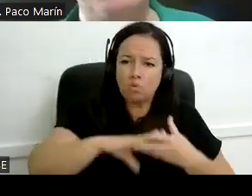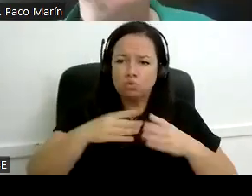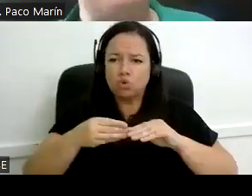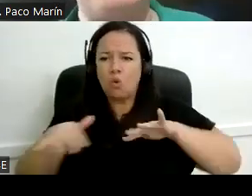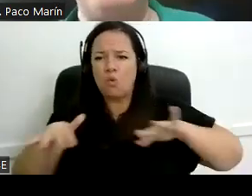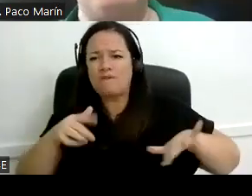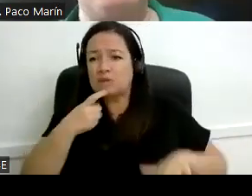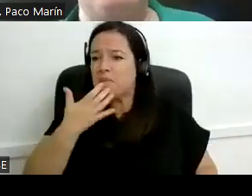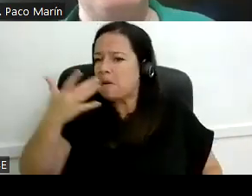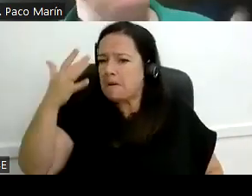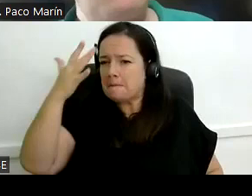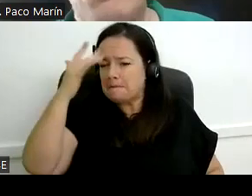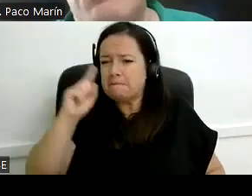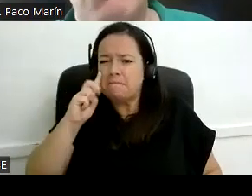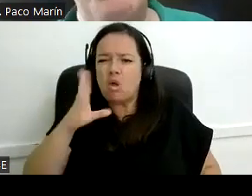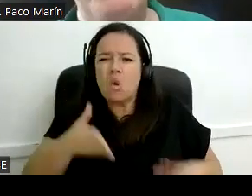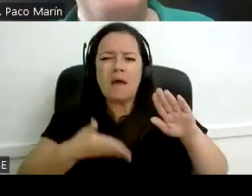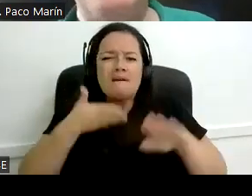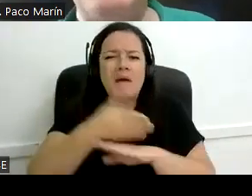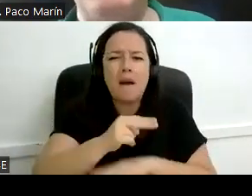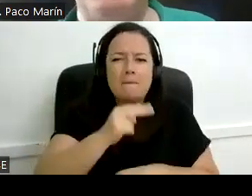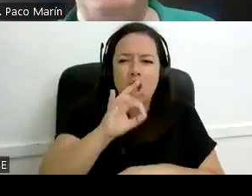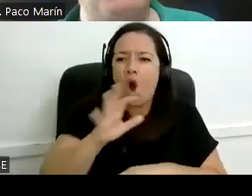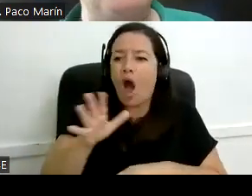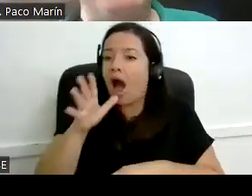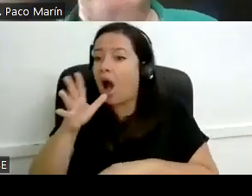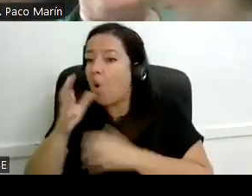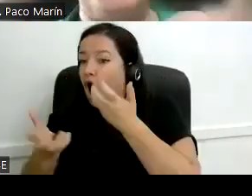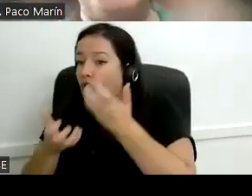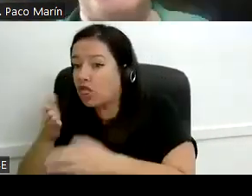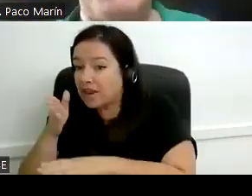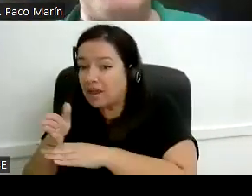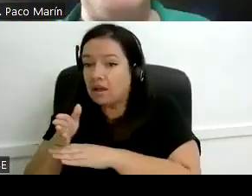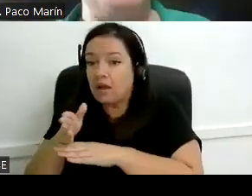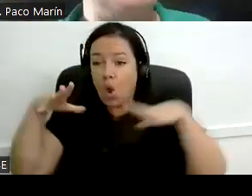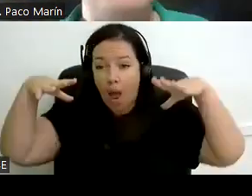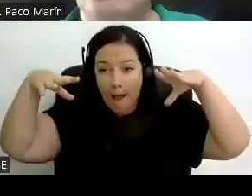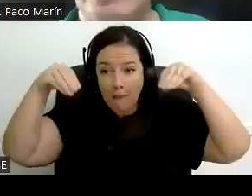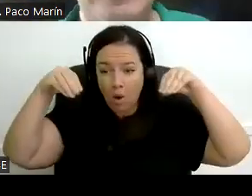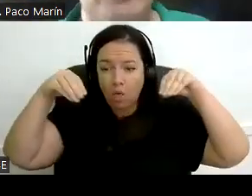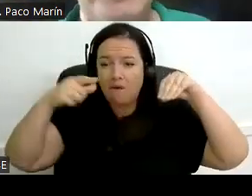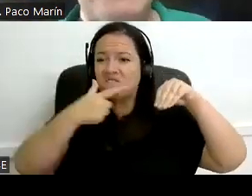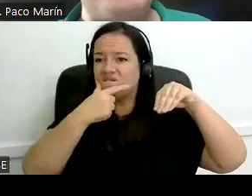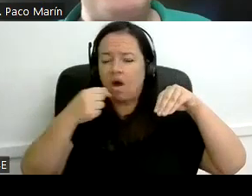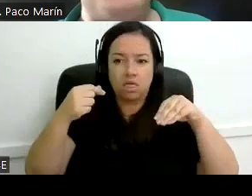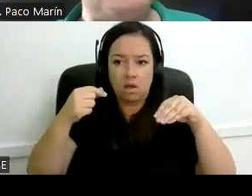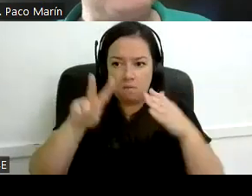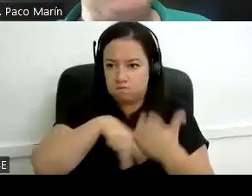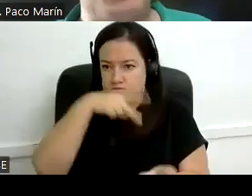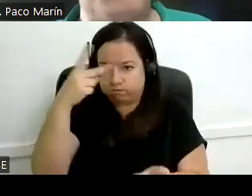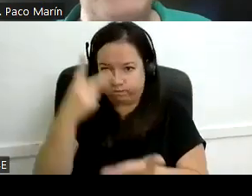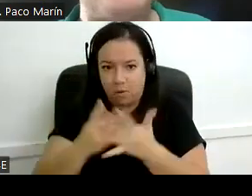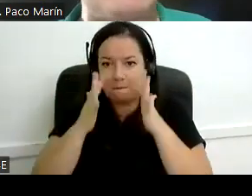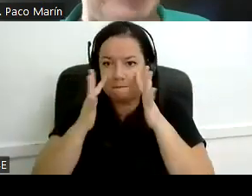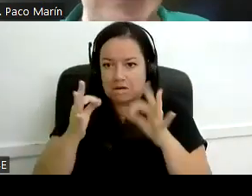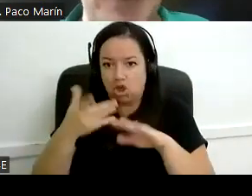levantan pues a orinar o a la cocina por la noche y las luces están apagadas, el riesgo de caídas y de contusiones es